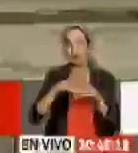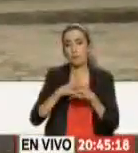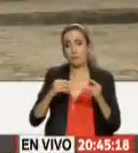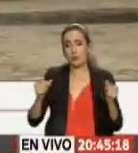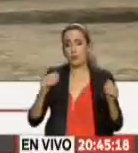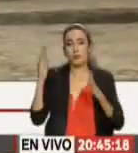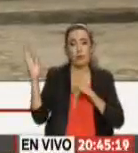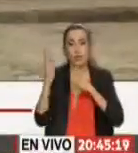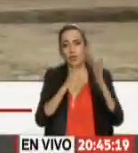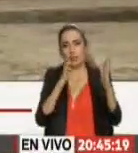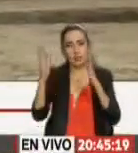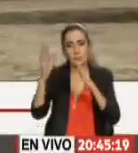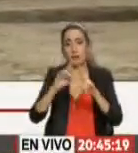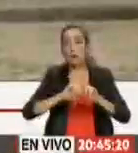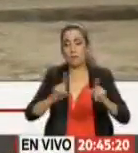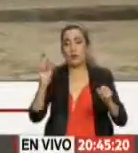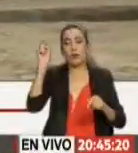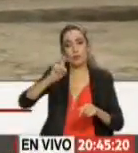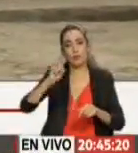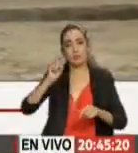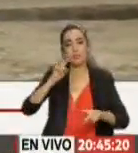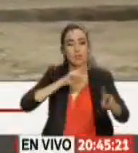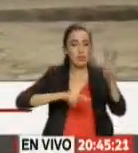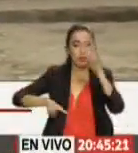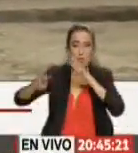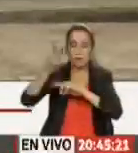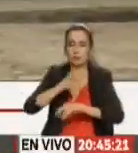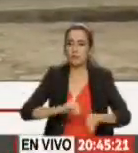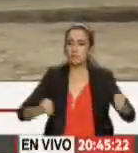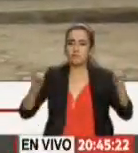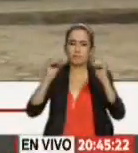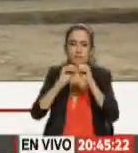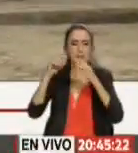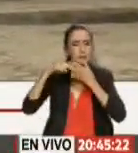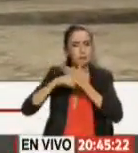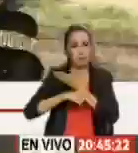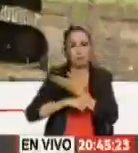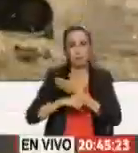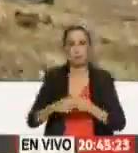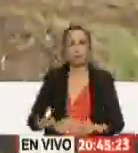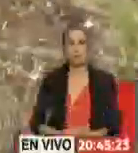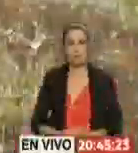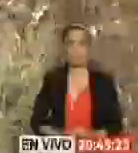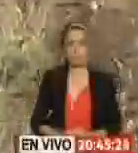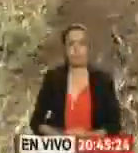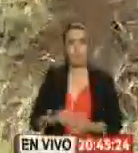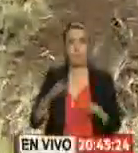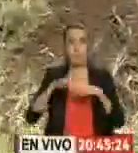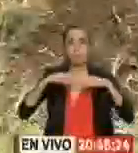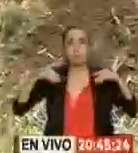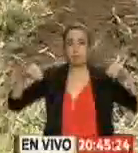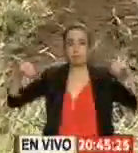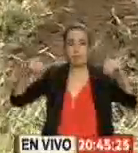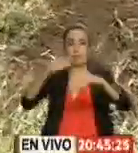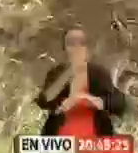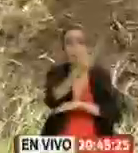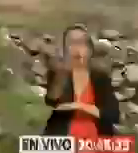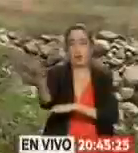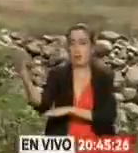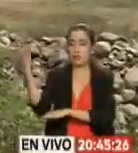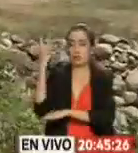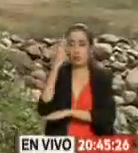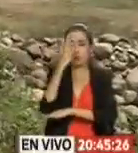algo temporal, pero sí pedimos que se haga una revisión y un estudio adecuado para que no vuelva a suceder esto. Estos terrenos muestran que árboles fueron